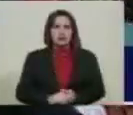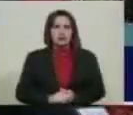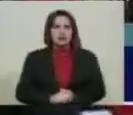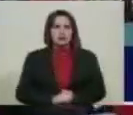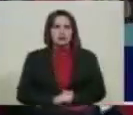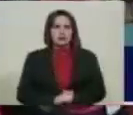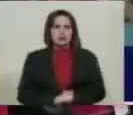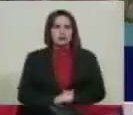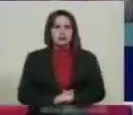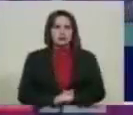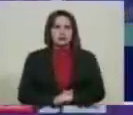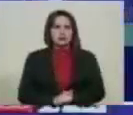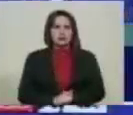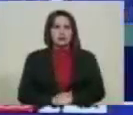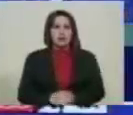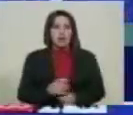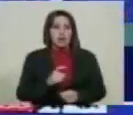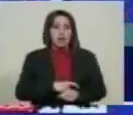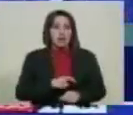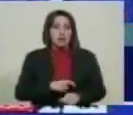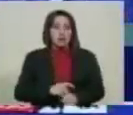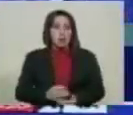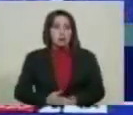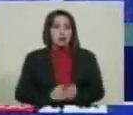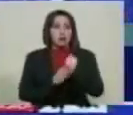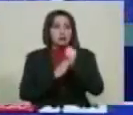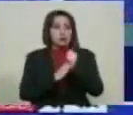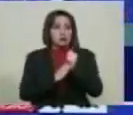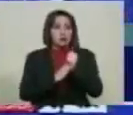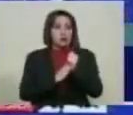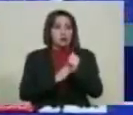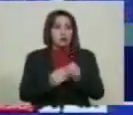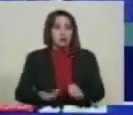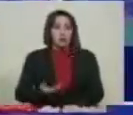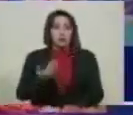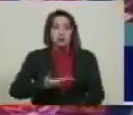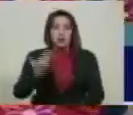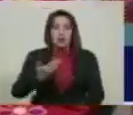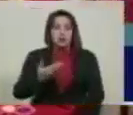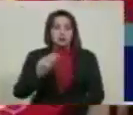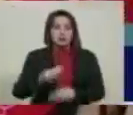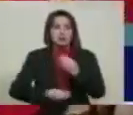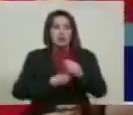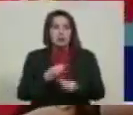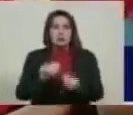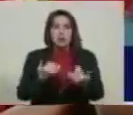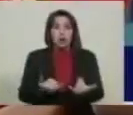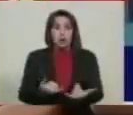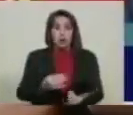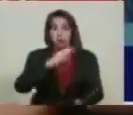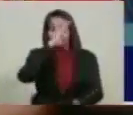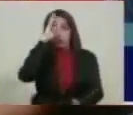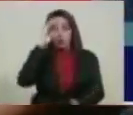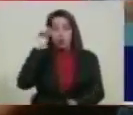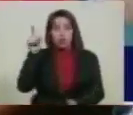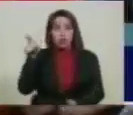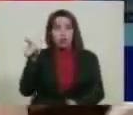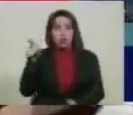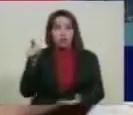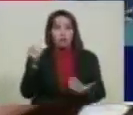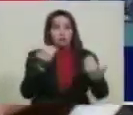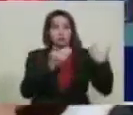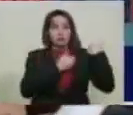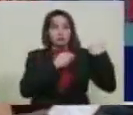y las instancias de dirección que hoy vamos a conformar en este Congreso, Diosdado,